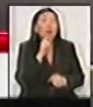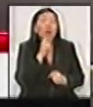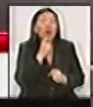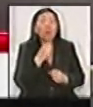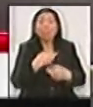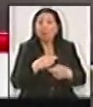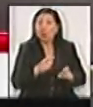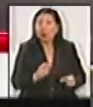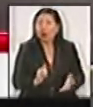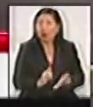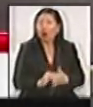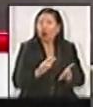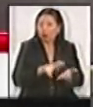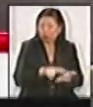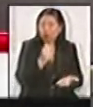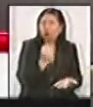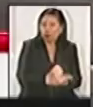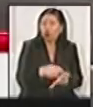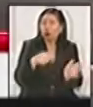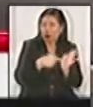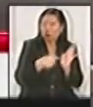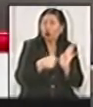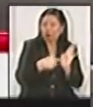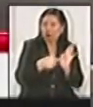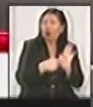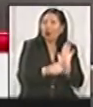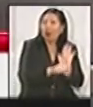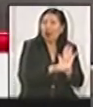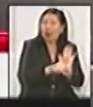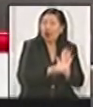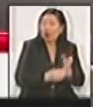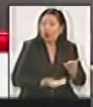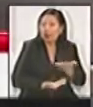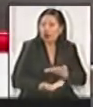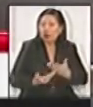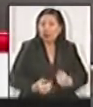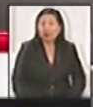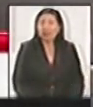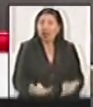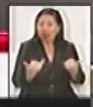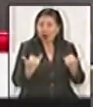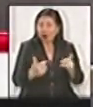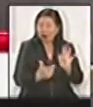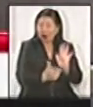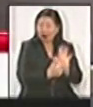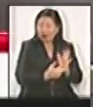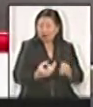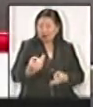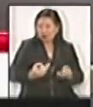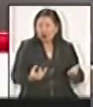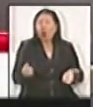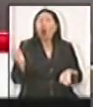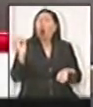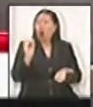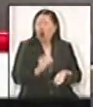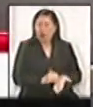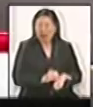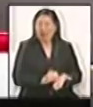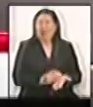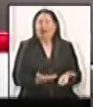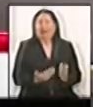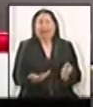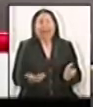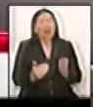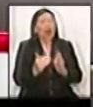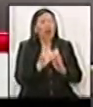sector público, y aprobamos aquí, colegas, una ley de negociación colectiva. Y ahora esta ley de presupuesto, otra vez en su famoso